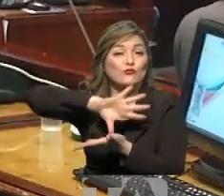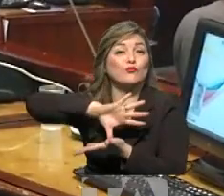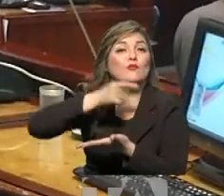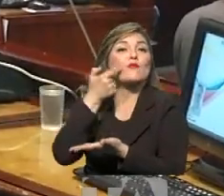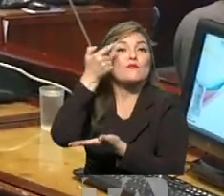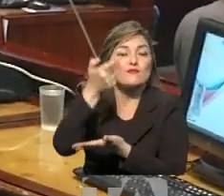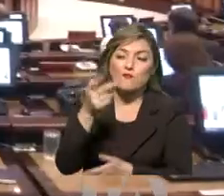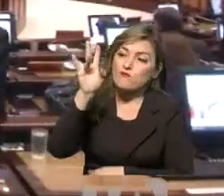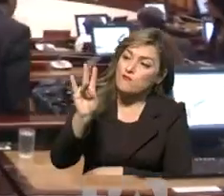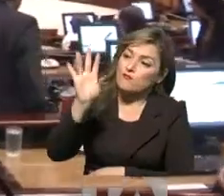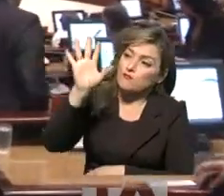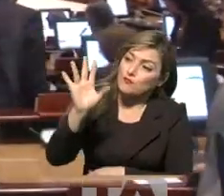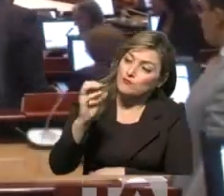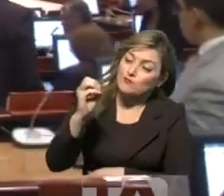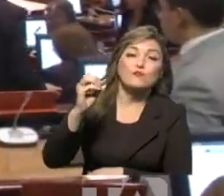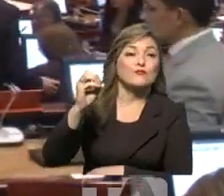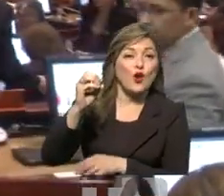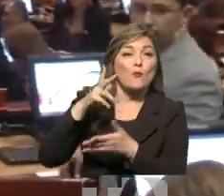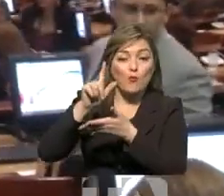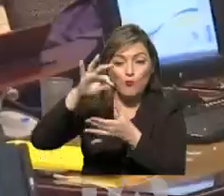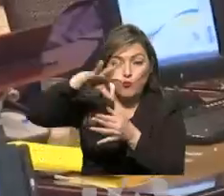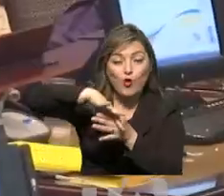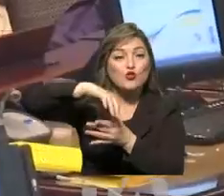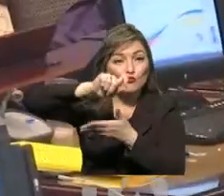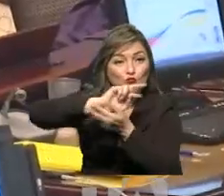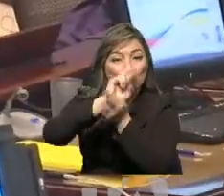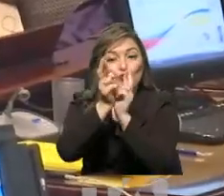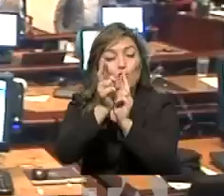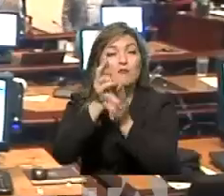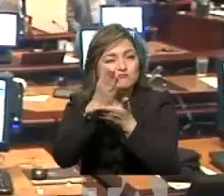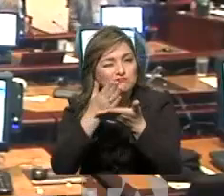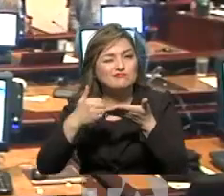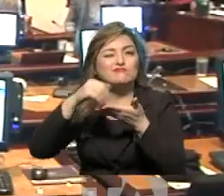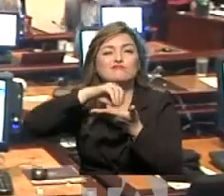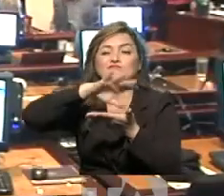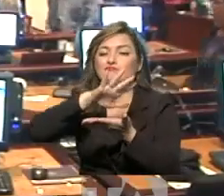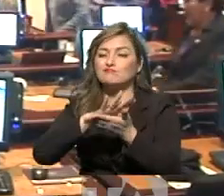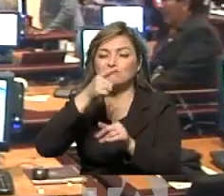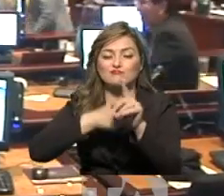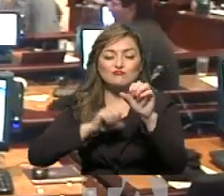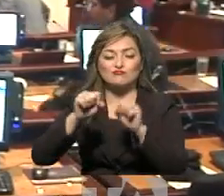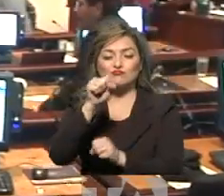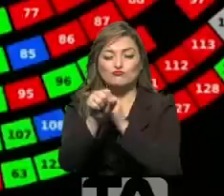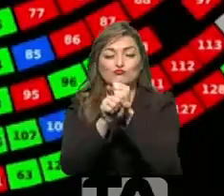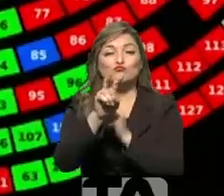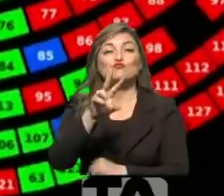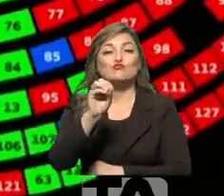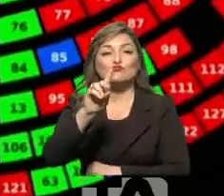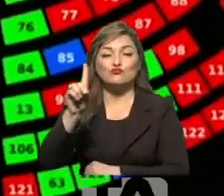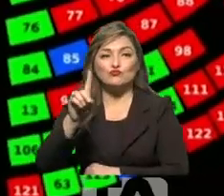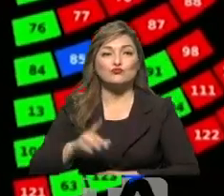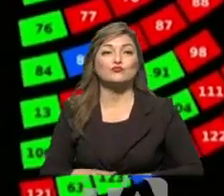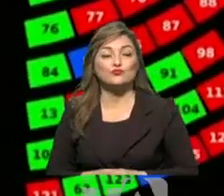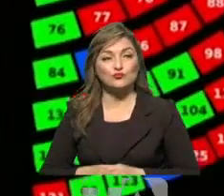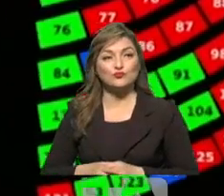estableció que sean 70 los votos para aprobar una reforma parcial, aunque esto entre en vigencia recién en mayo de 2021. Igual la